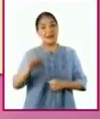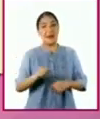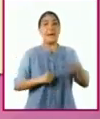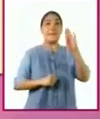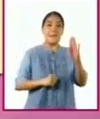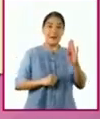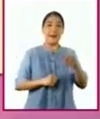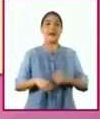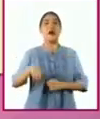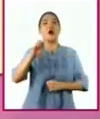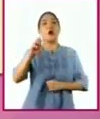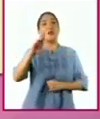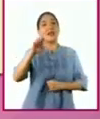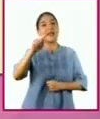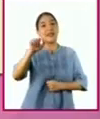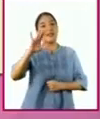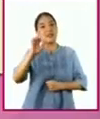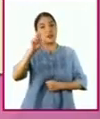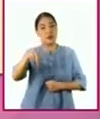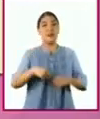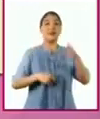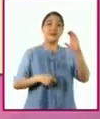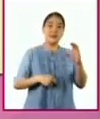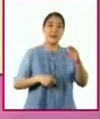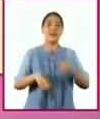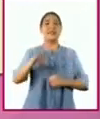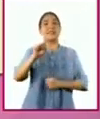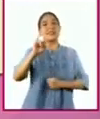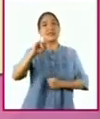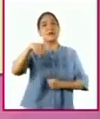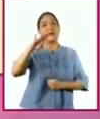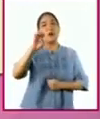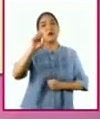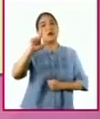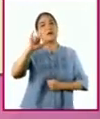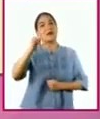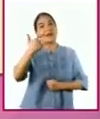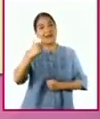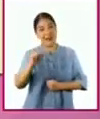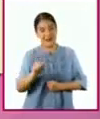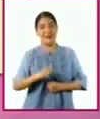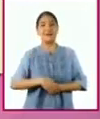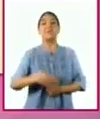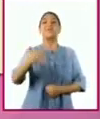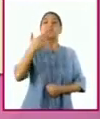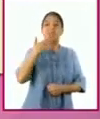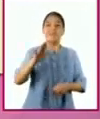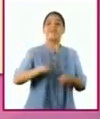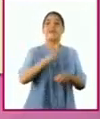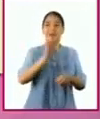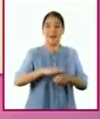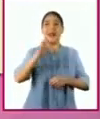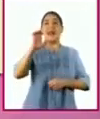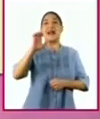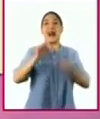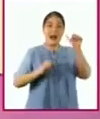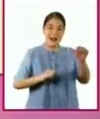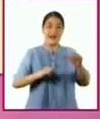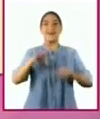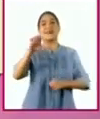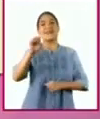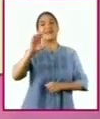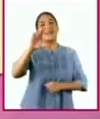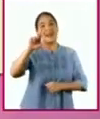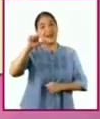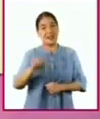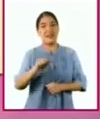B. Orientación. O C. Simbología. Muy bien. La escala nos indica el número de